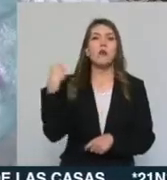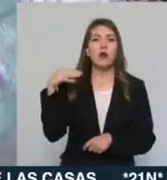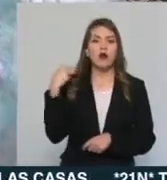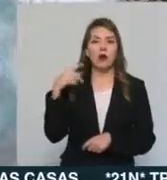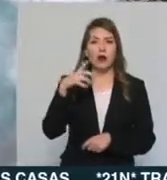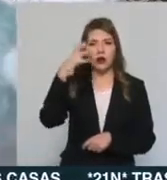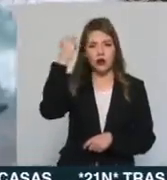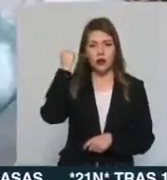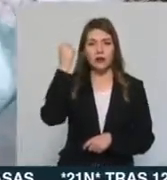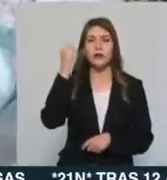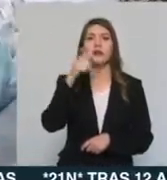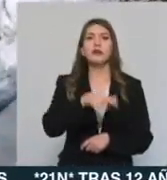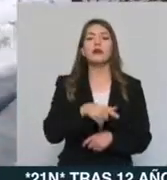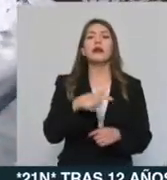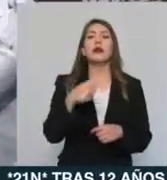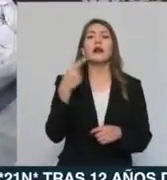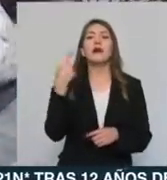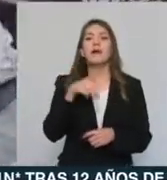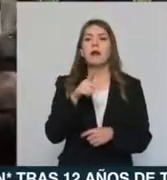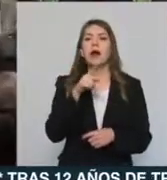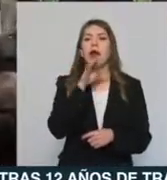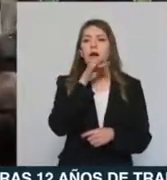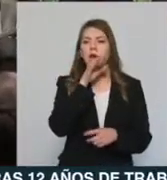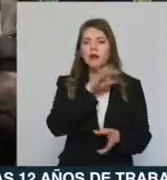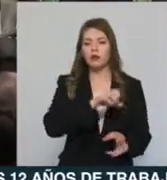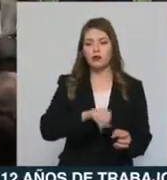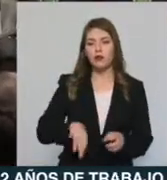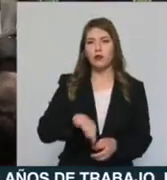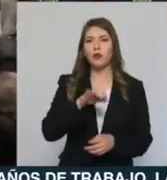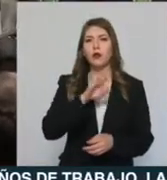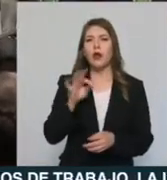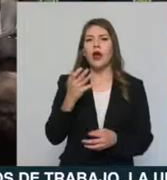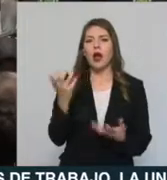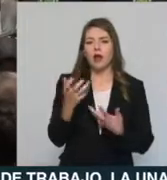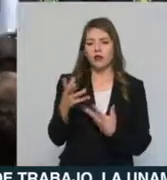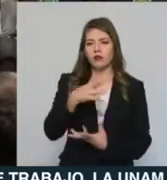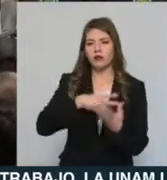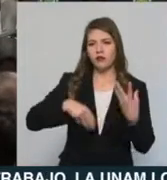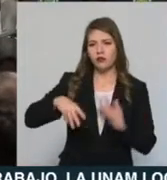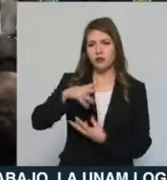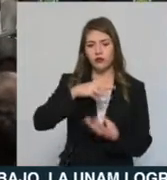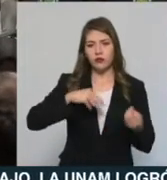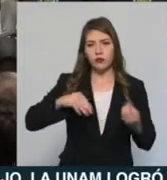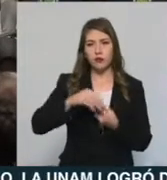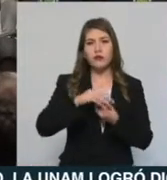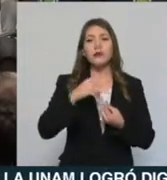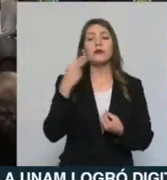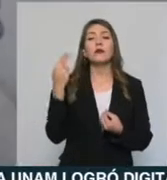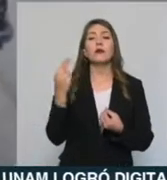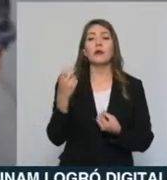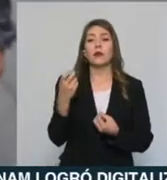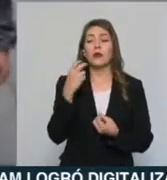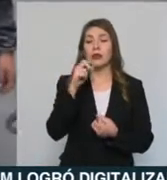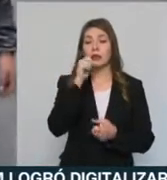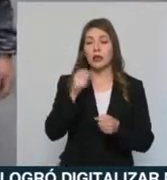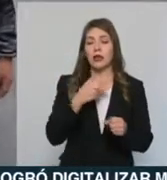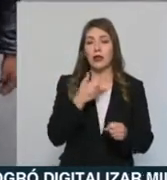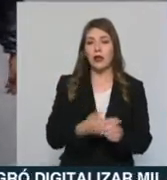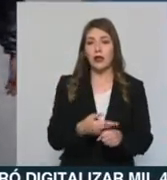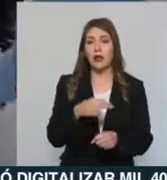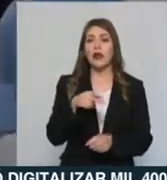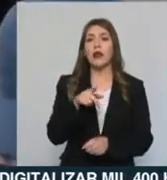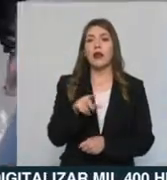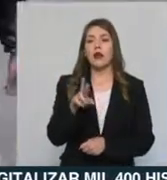utilizado para mejorar el manejo de los residuos sólidos. Por su parte, la secretaria de Medio Ambiente, Marina Robles, explicó que entre